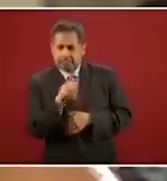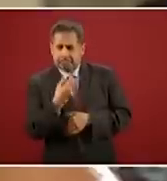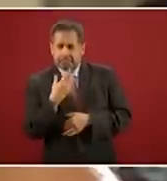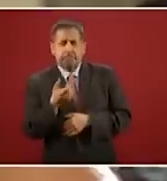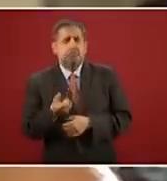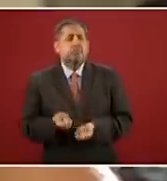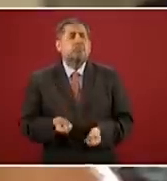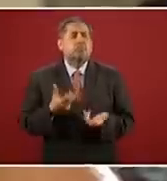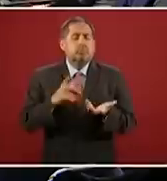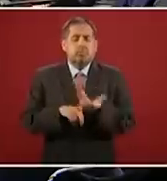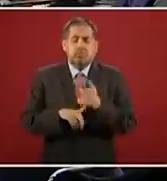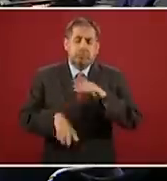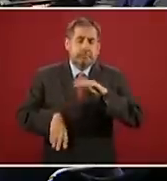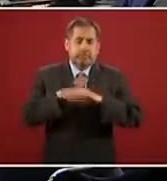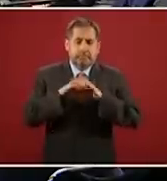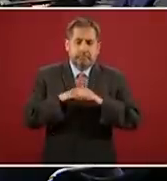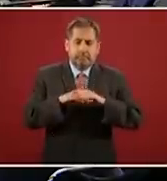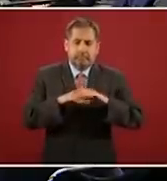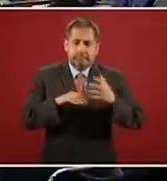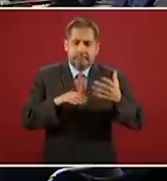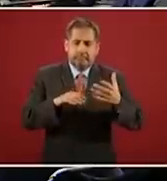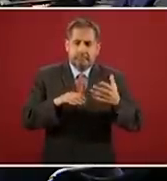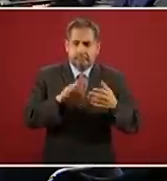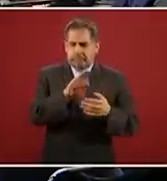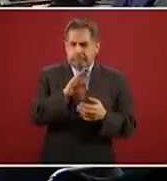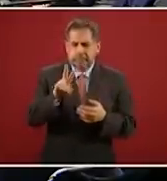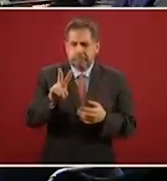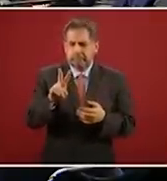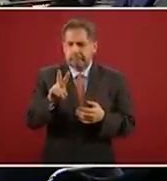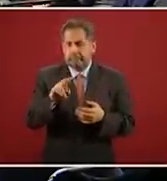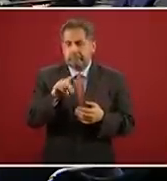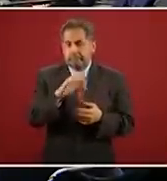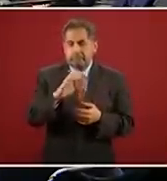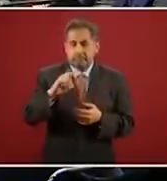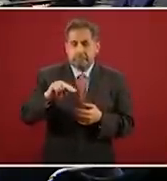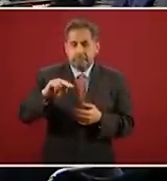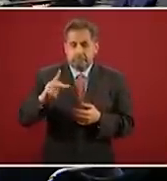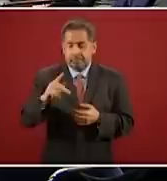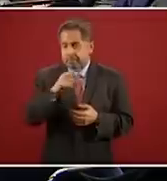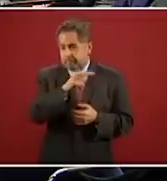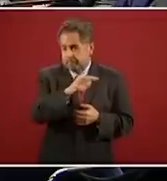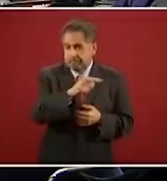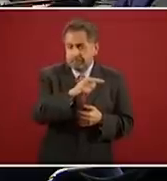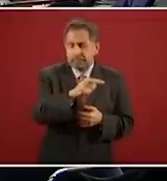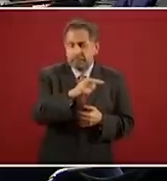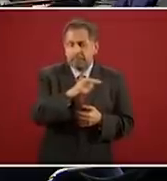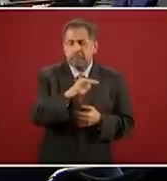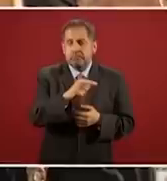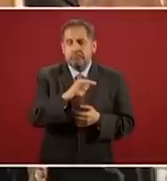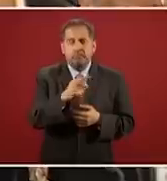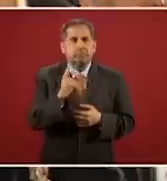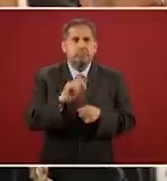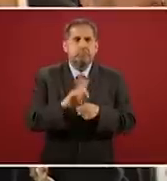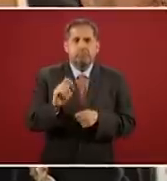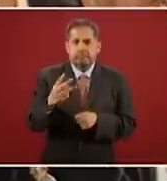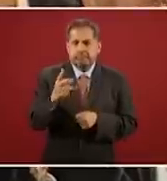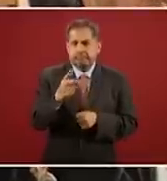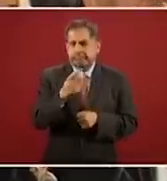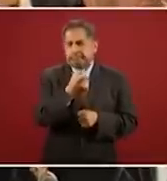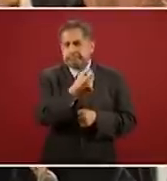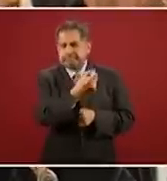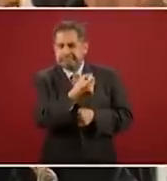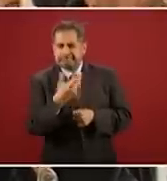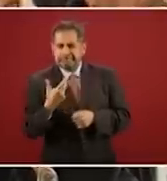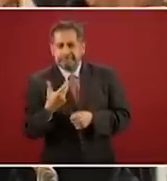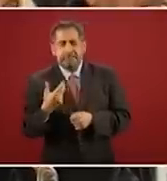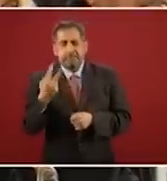el reporte del Banco BBU, Bancomer y Comisión Nacional de Población, la CONAPO, hasta el 23 de diciembre,